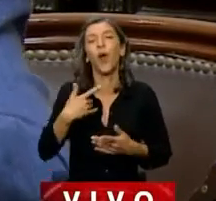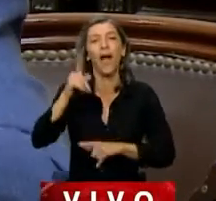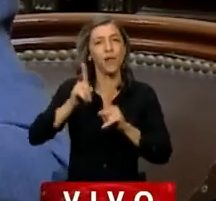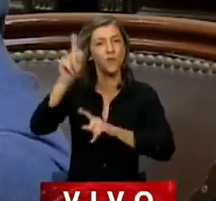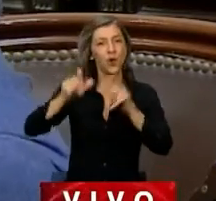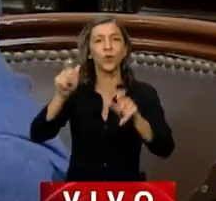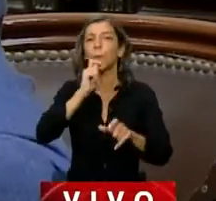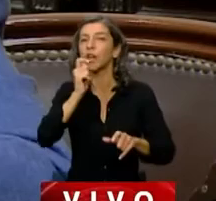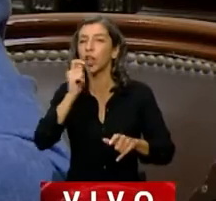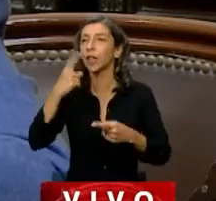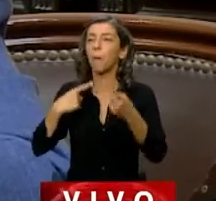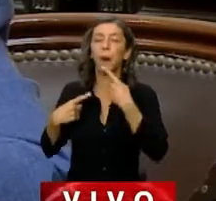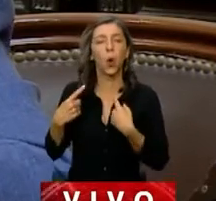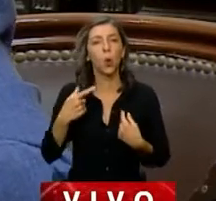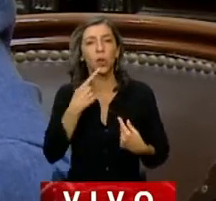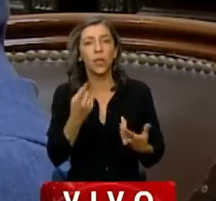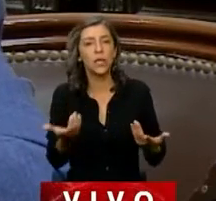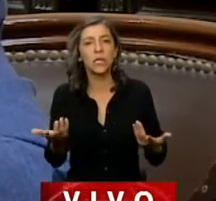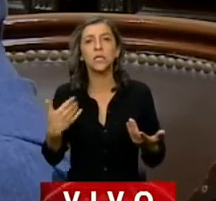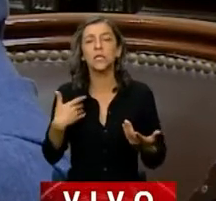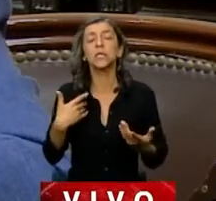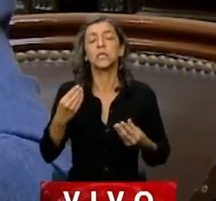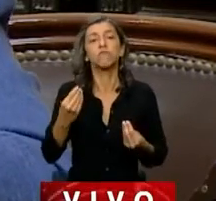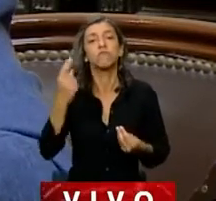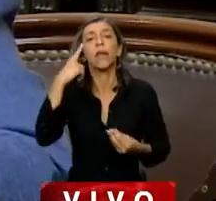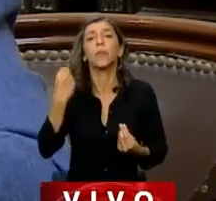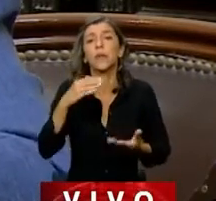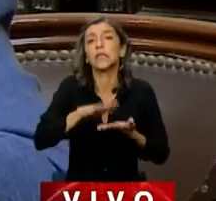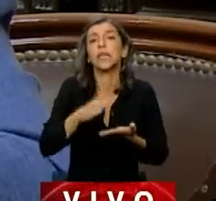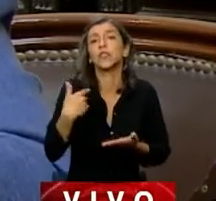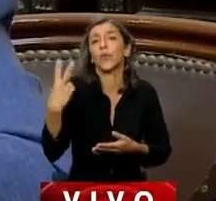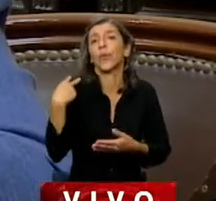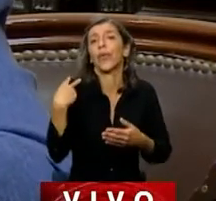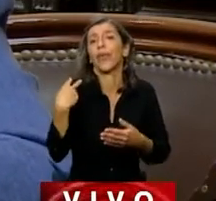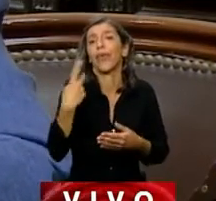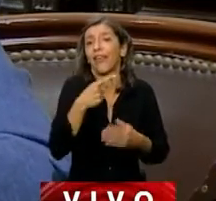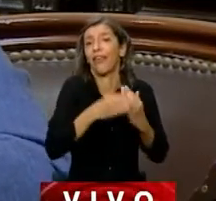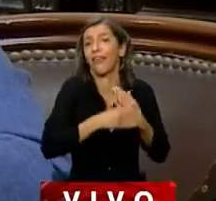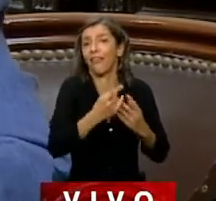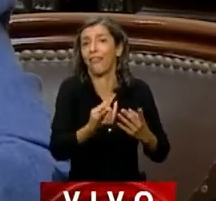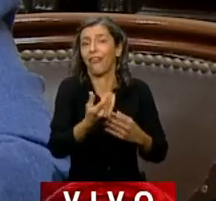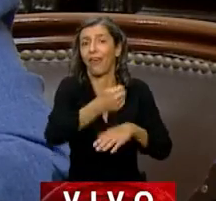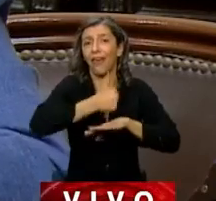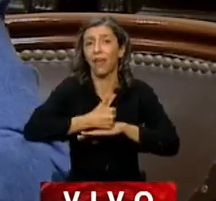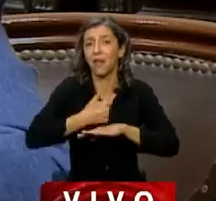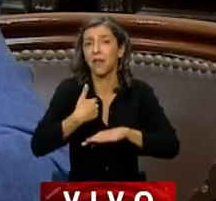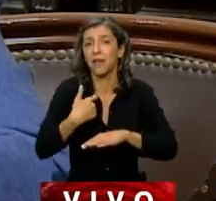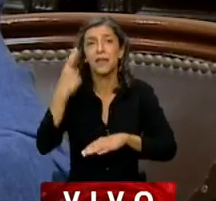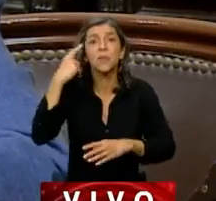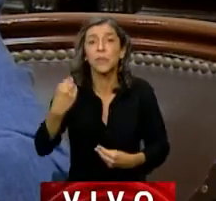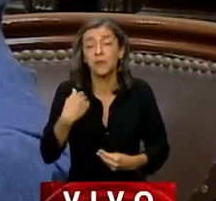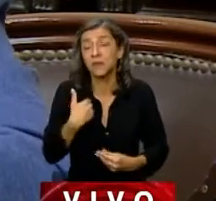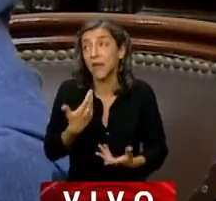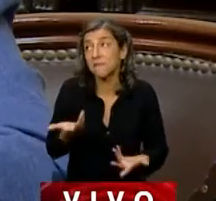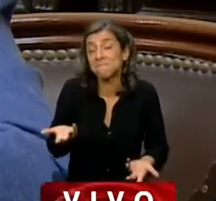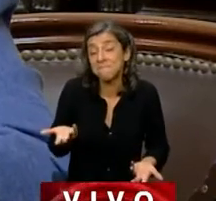¿qué expectativa pone en la venida del jefe de gabinete? Y yo le decía, y muy pocas o ninguna, bienvenido